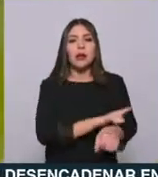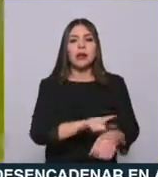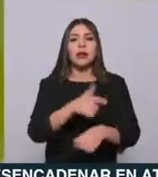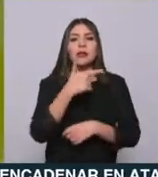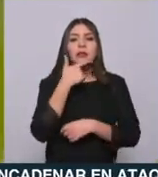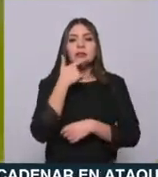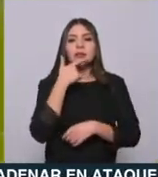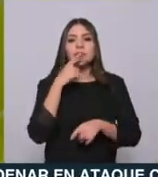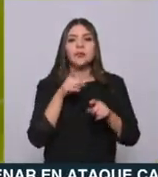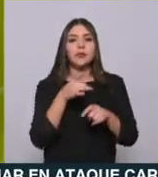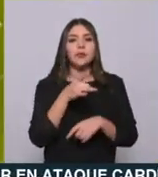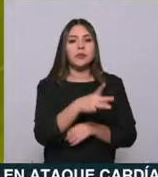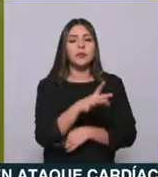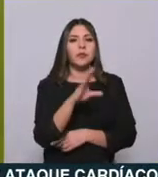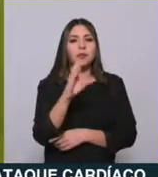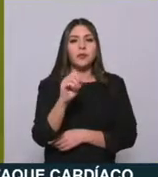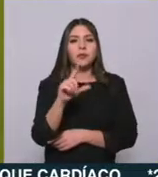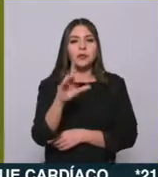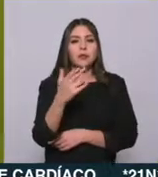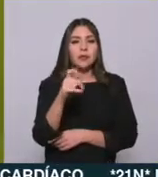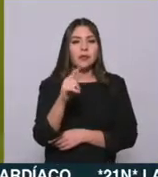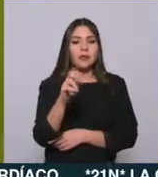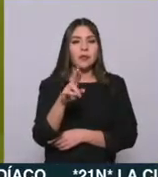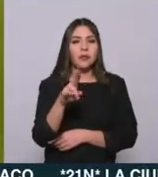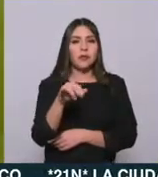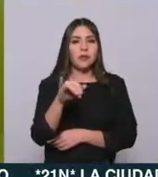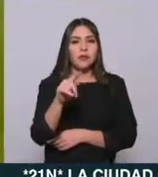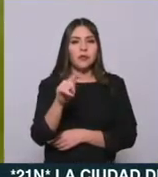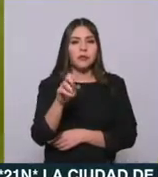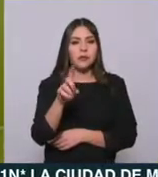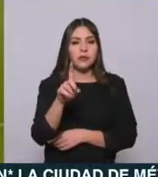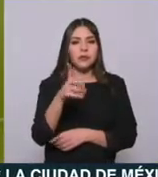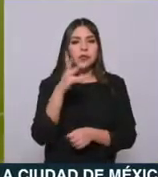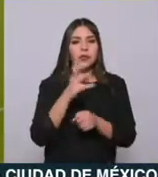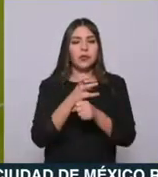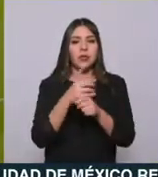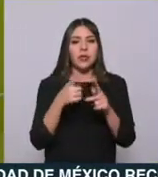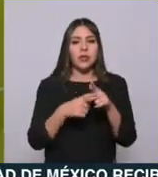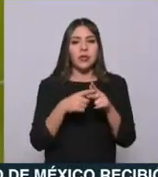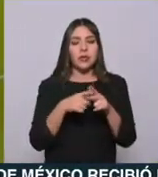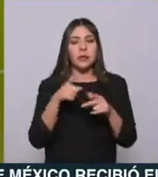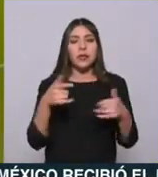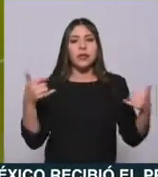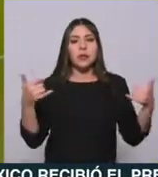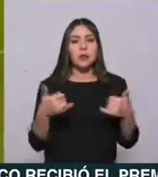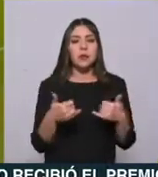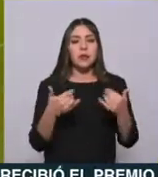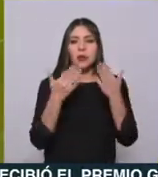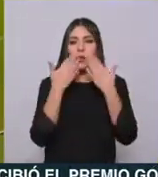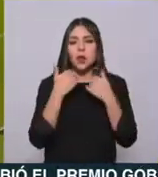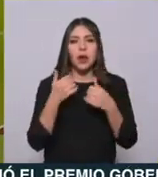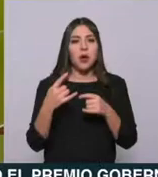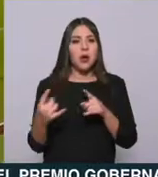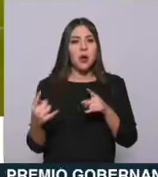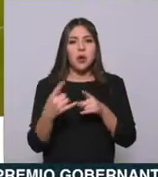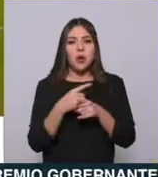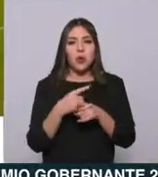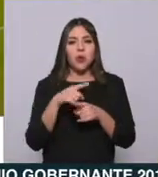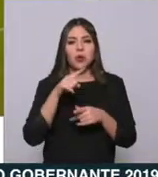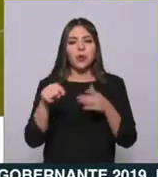manos del cuadro de Colchester United de la cuarta división. El equipo londinense empató sin goles y en la definición por penales en el